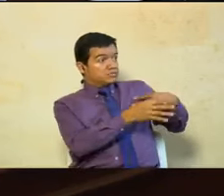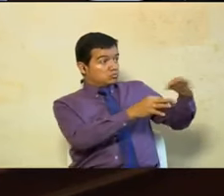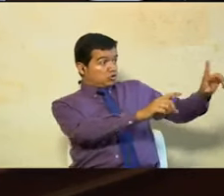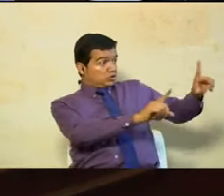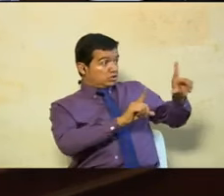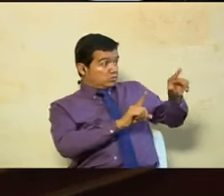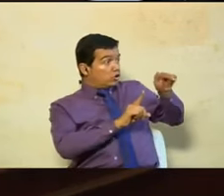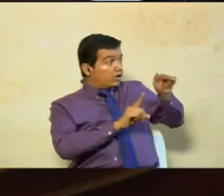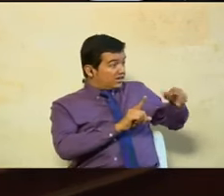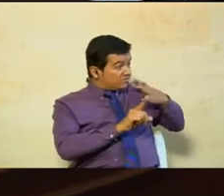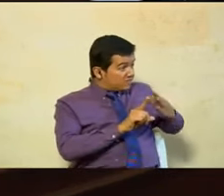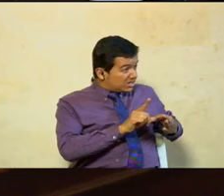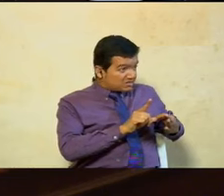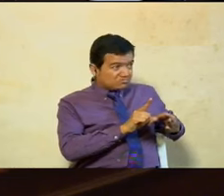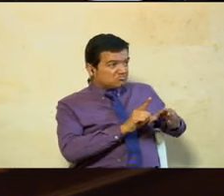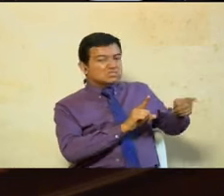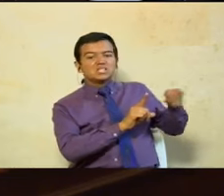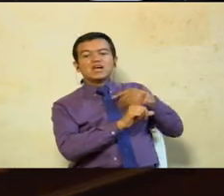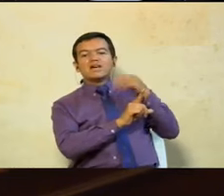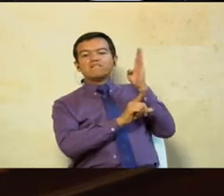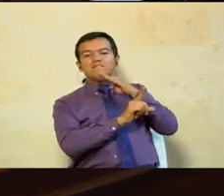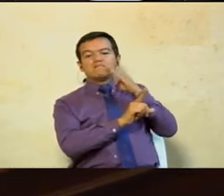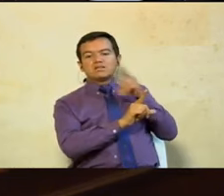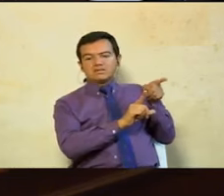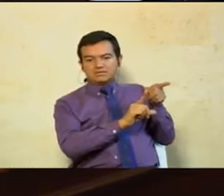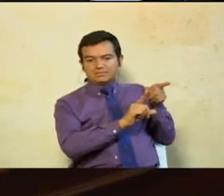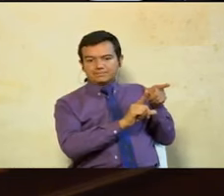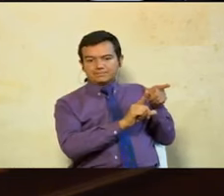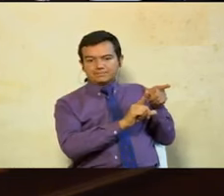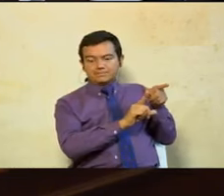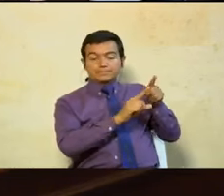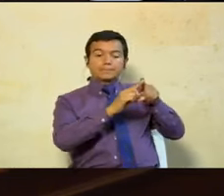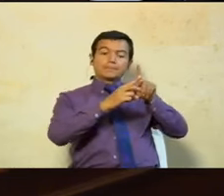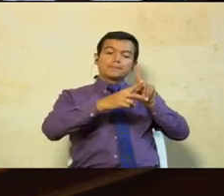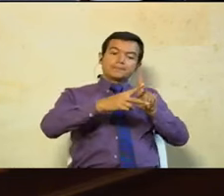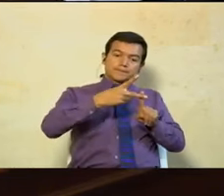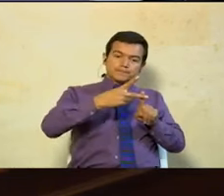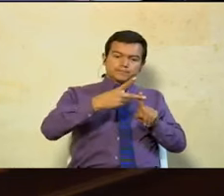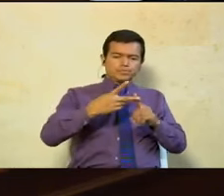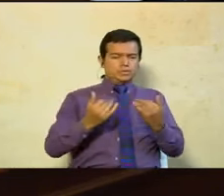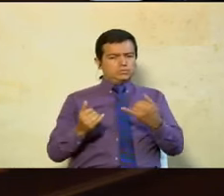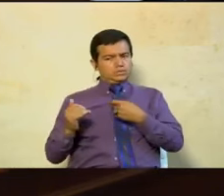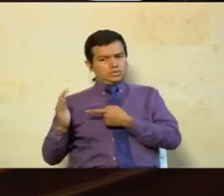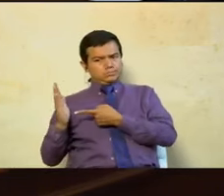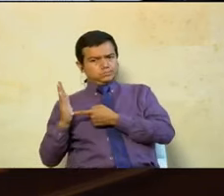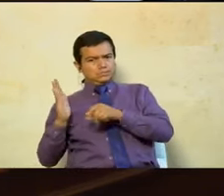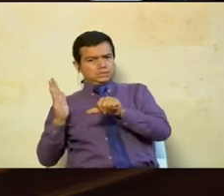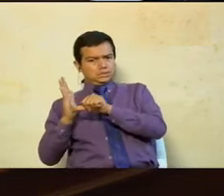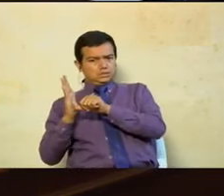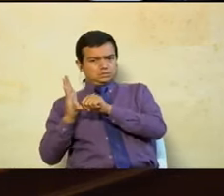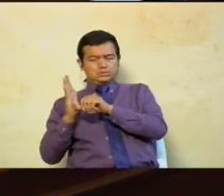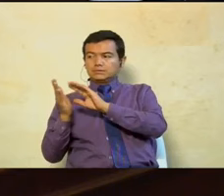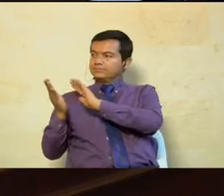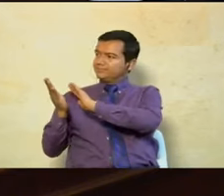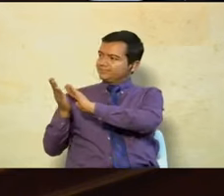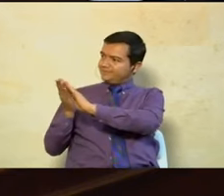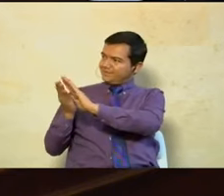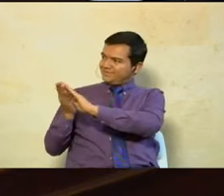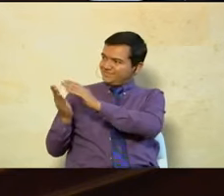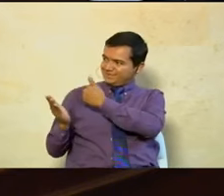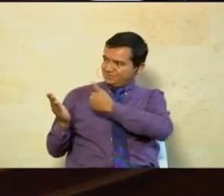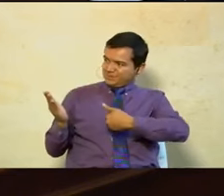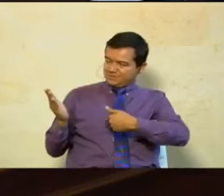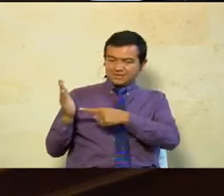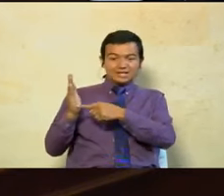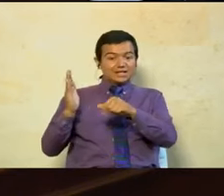acreditando en segundo lugar drct Romero Cómo así que el artículo quinto señor presidente perdóneme el